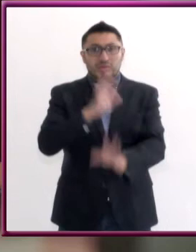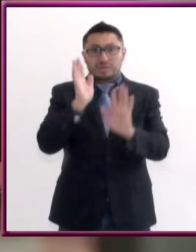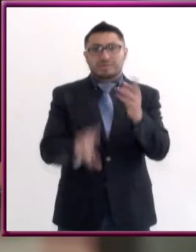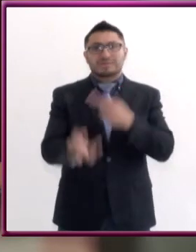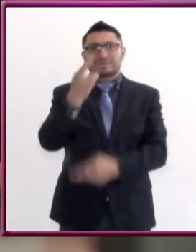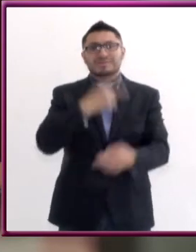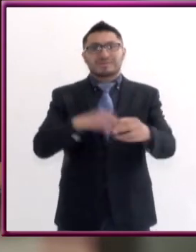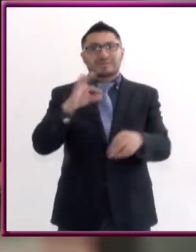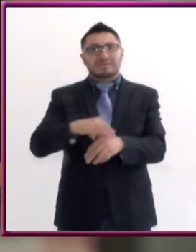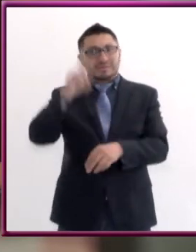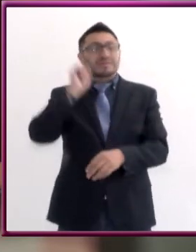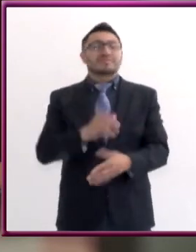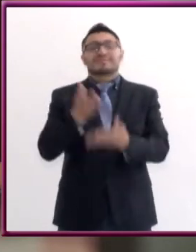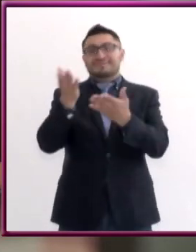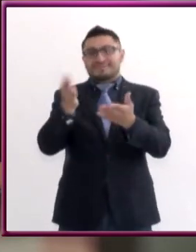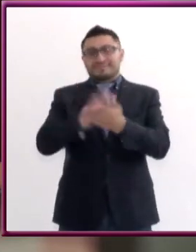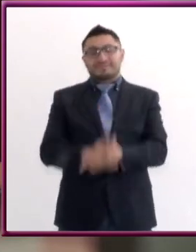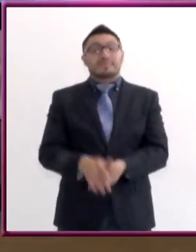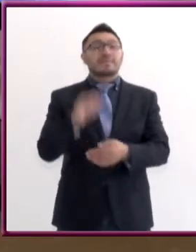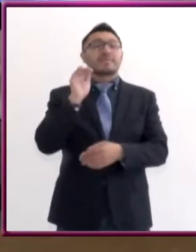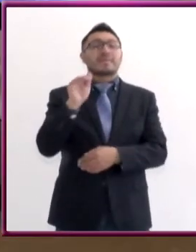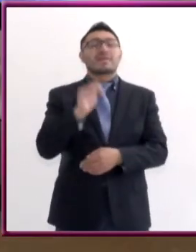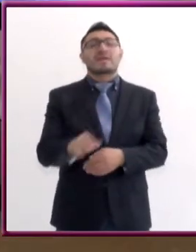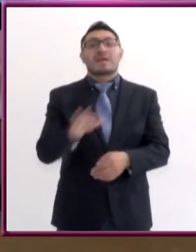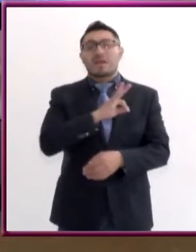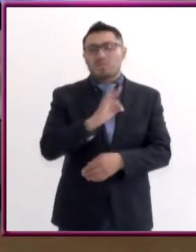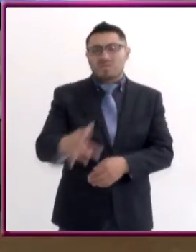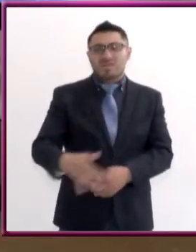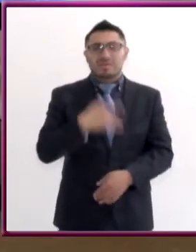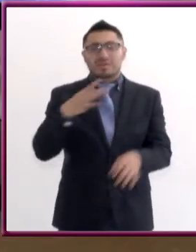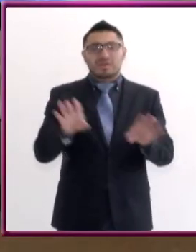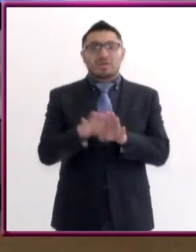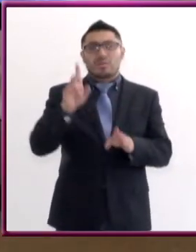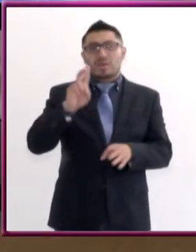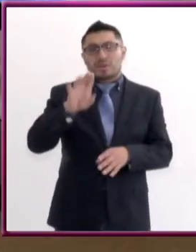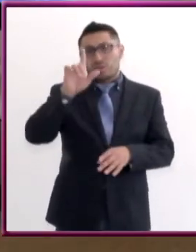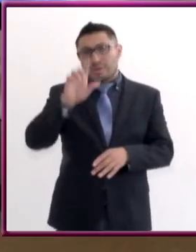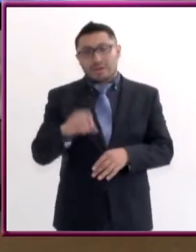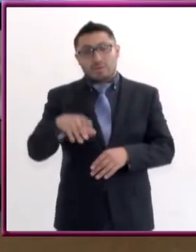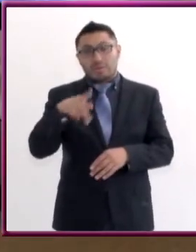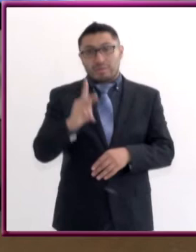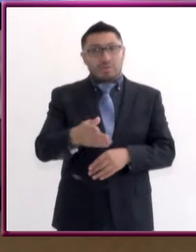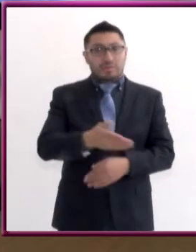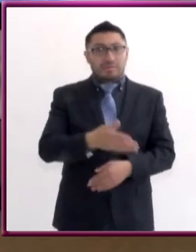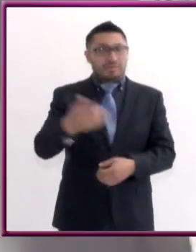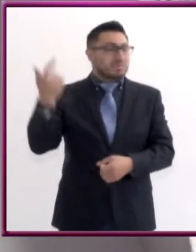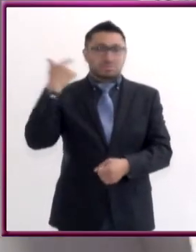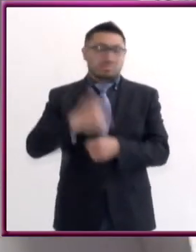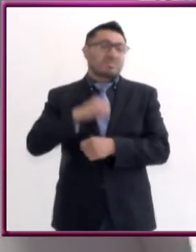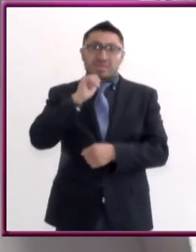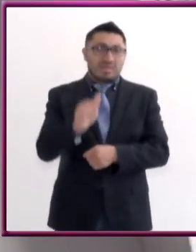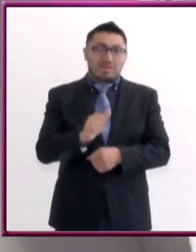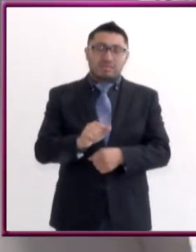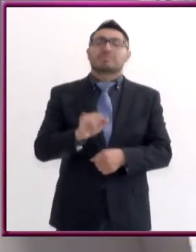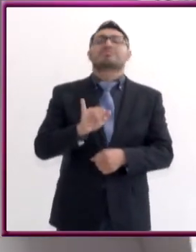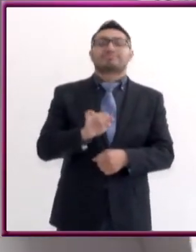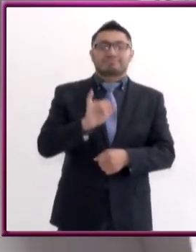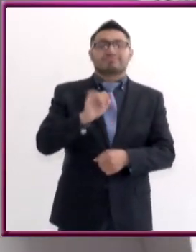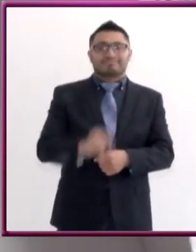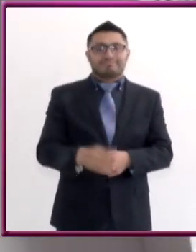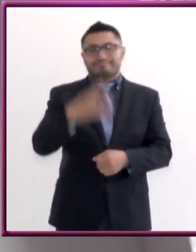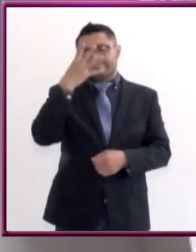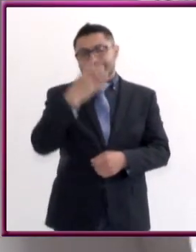Ya estamos de regreso con la doctora. Doctora, ¿podemos estar en un proceso de duelo sin saberlo?